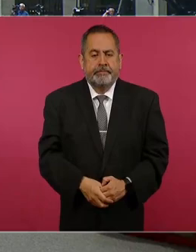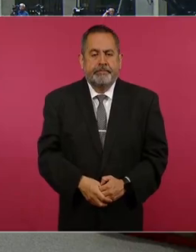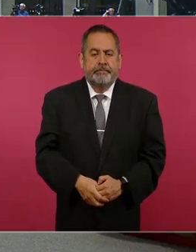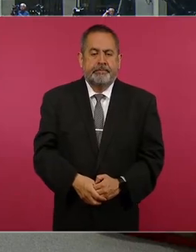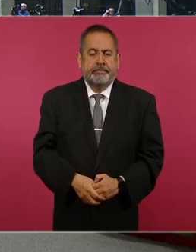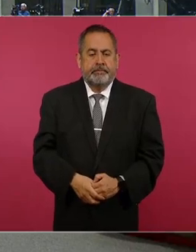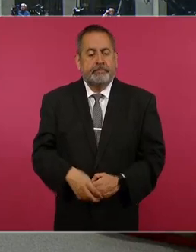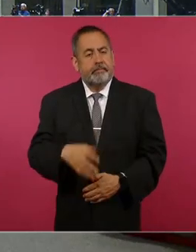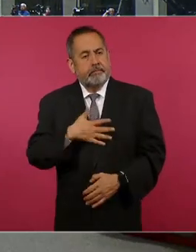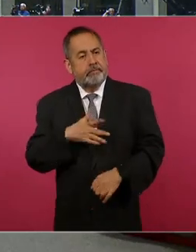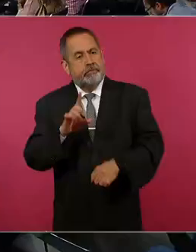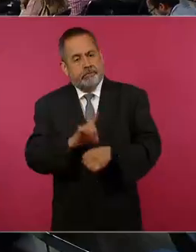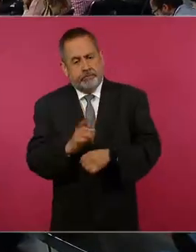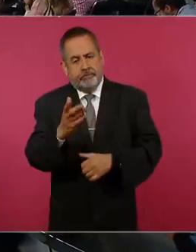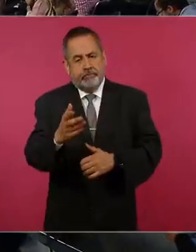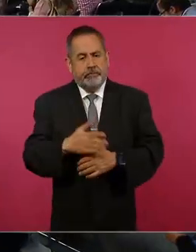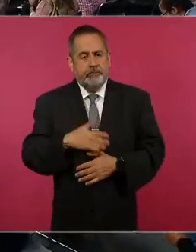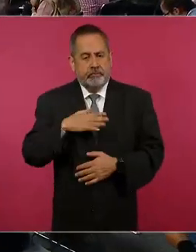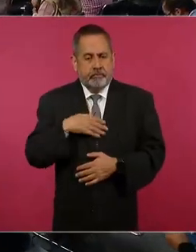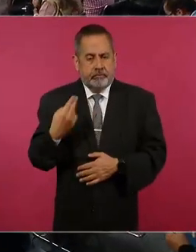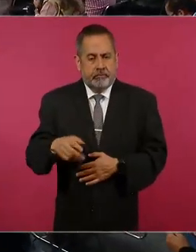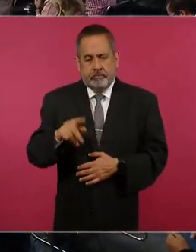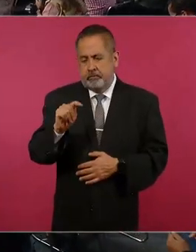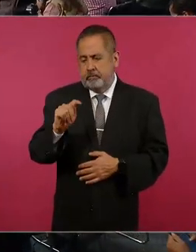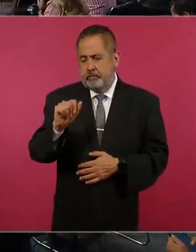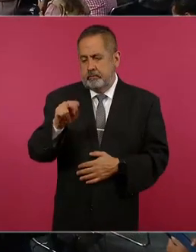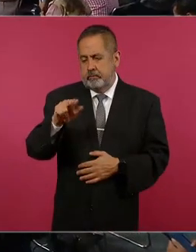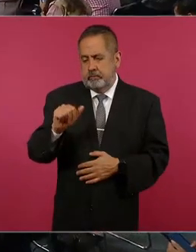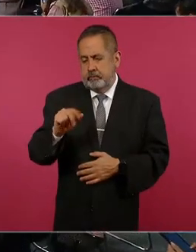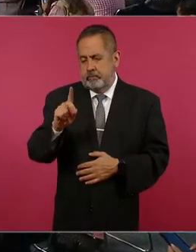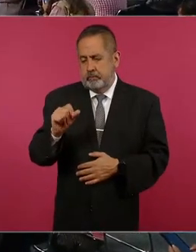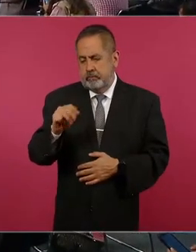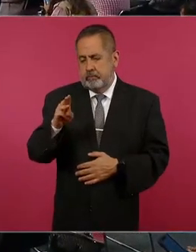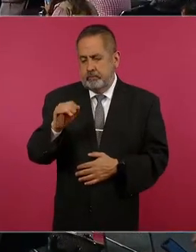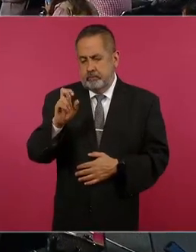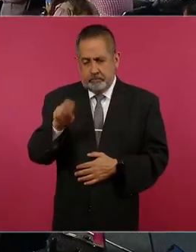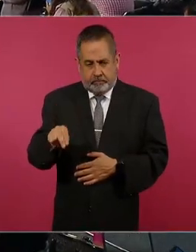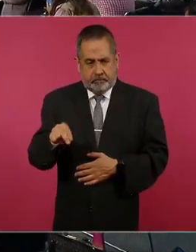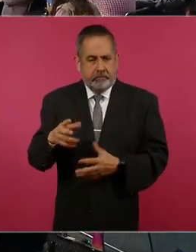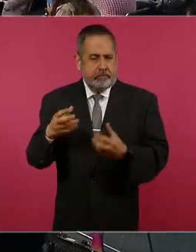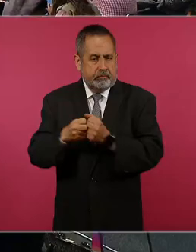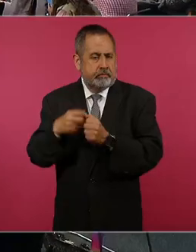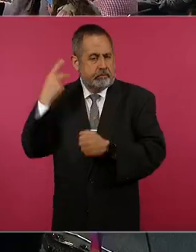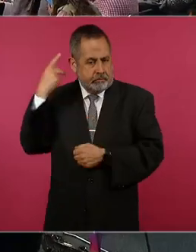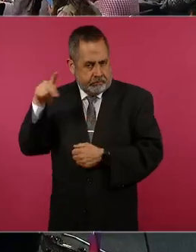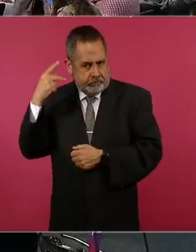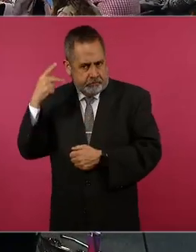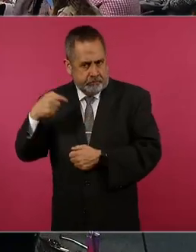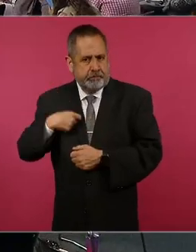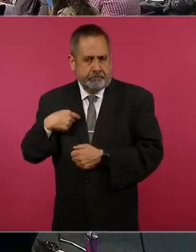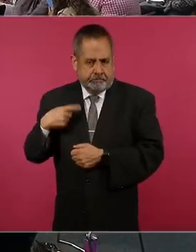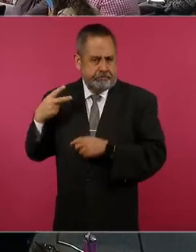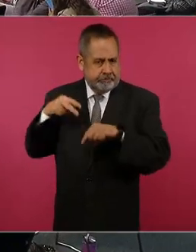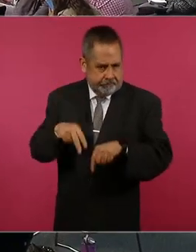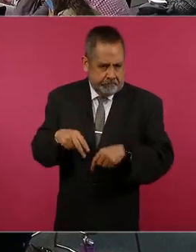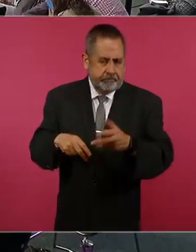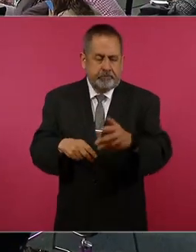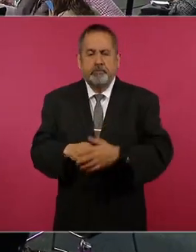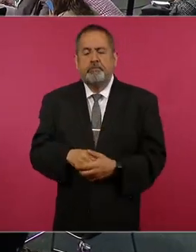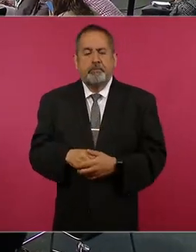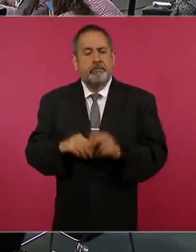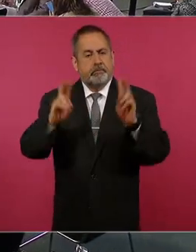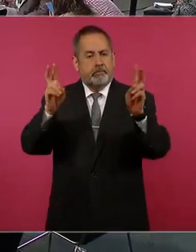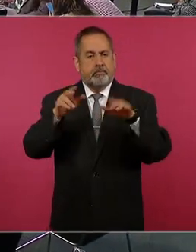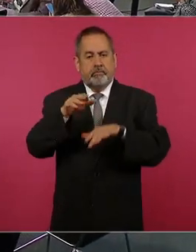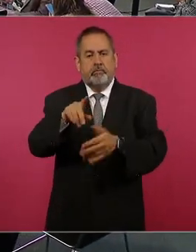Buenos días. Soy Tania Damián del portal de noticias Ángulo 7 de Puebla. Presidente, es un